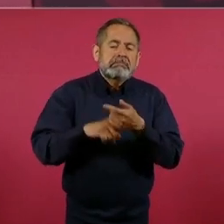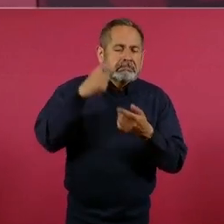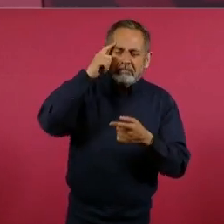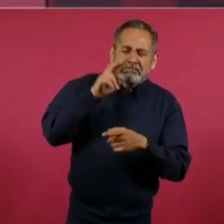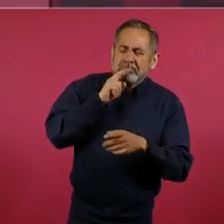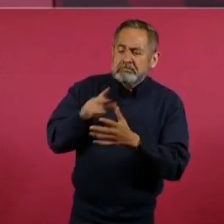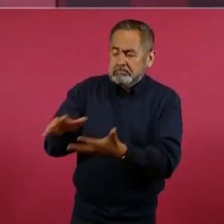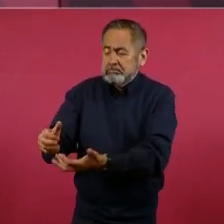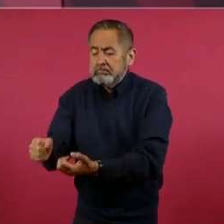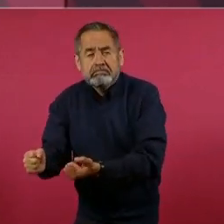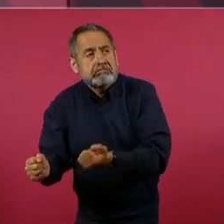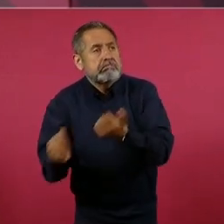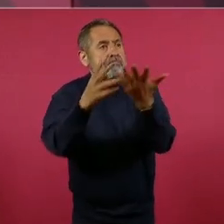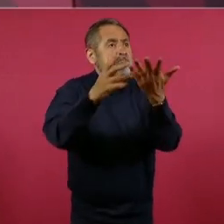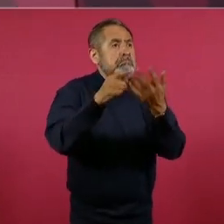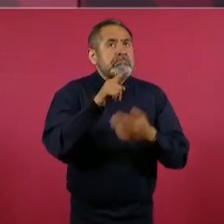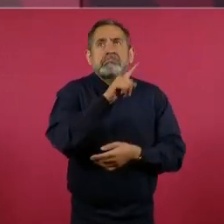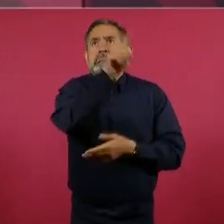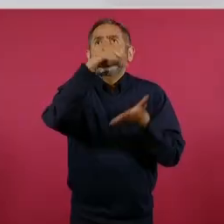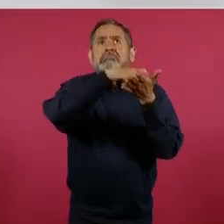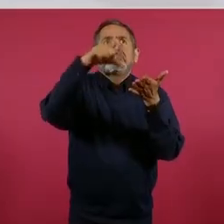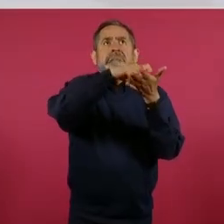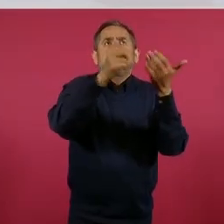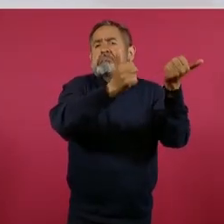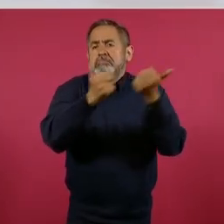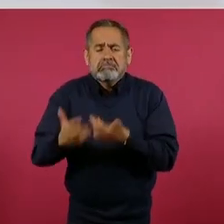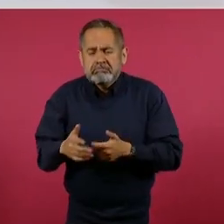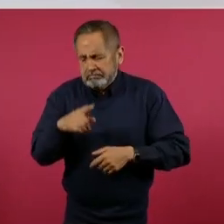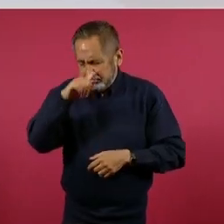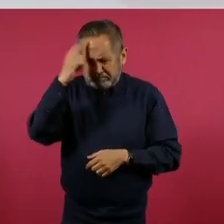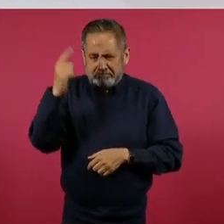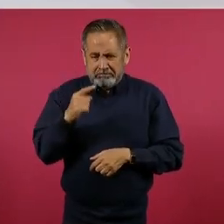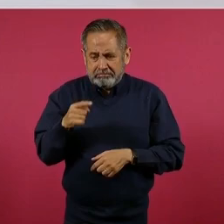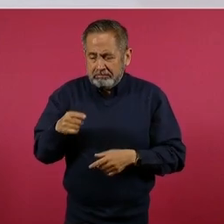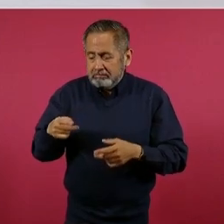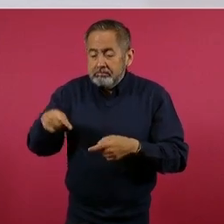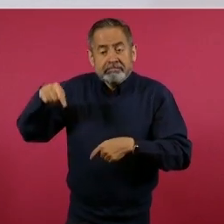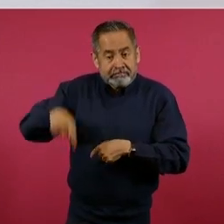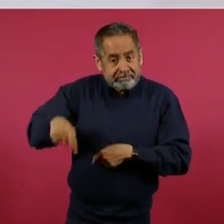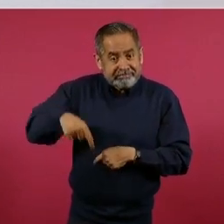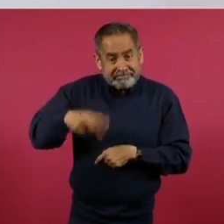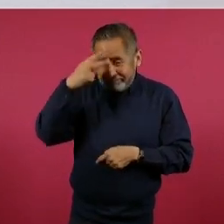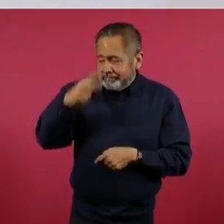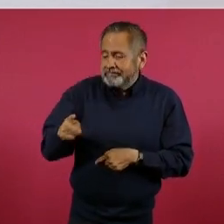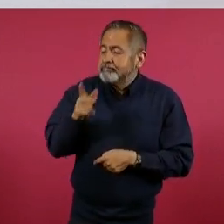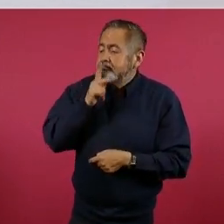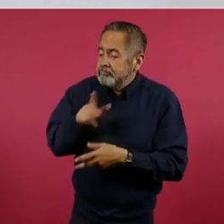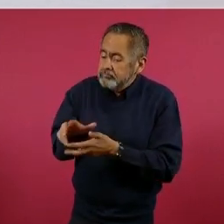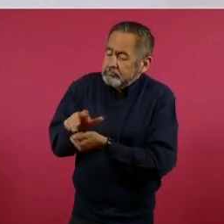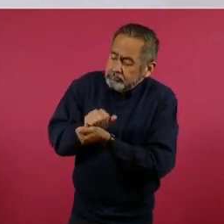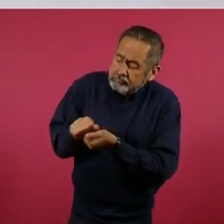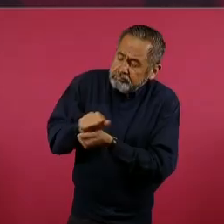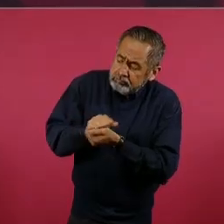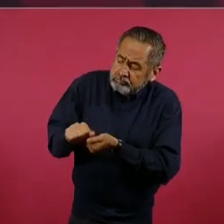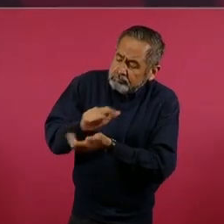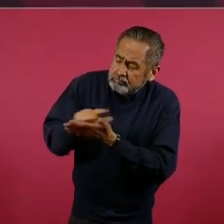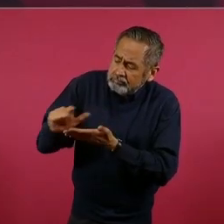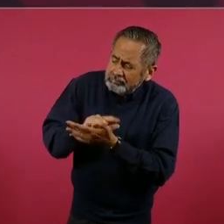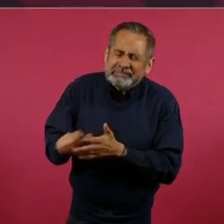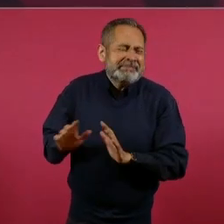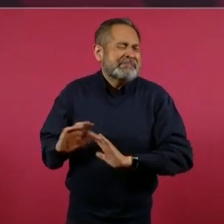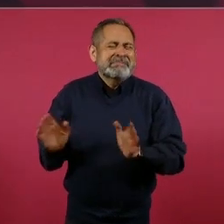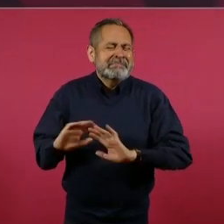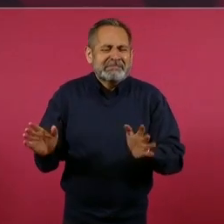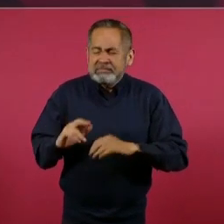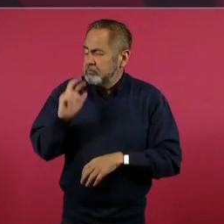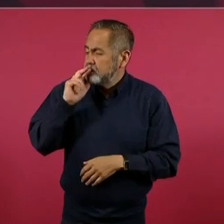decían que no era negocio la refinación, que el negocio era sacar